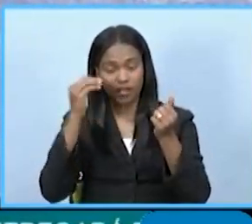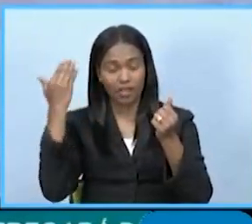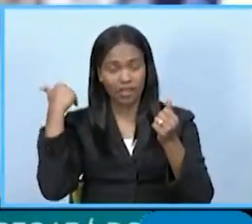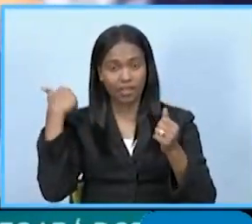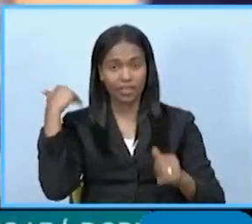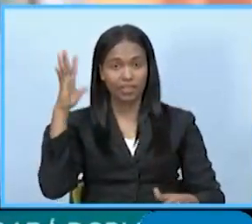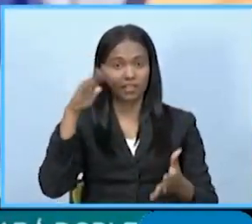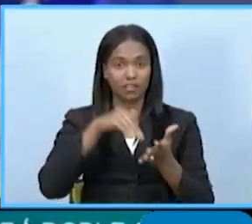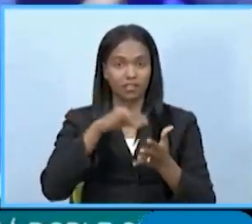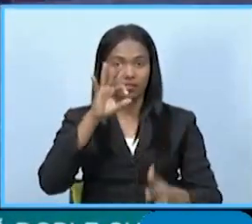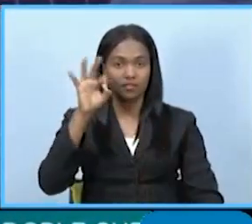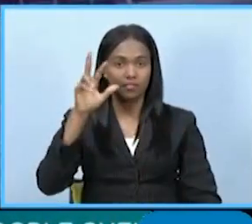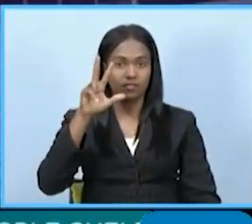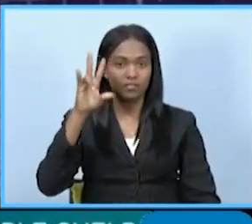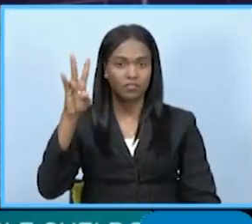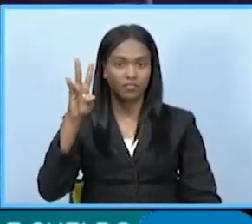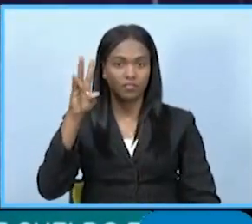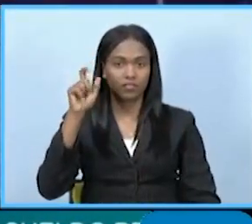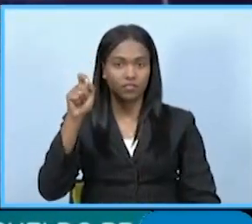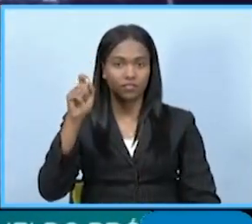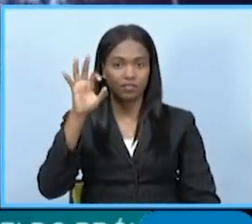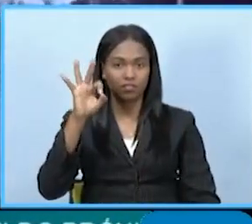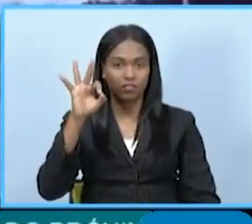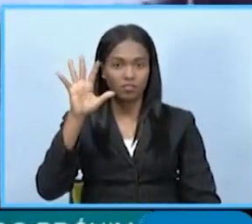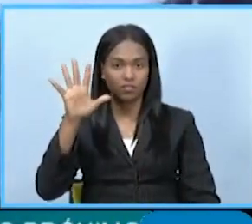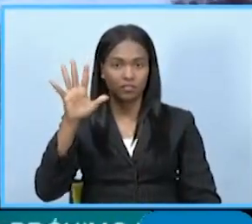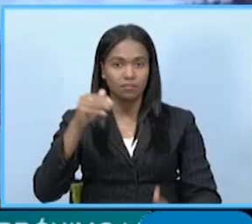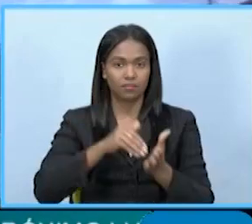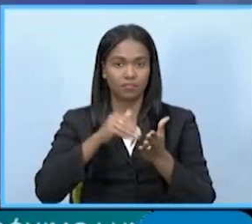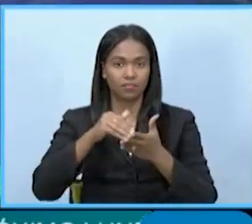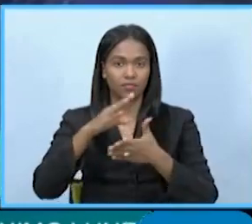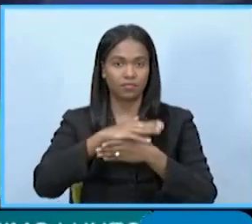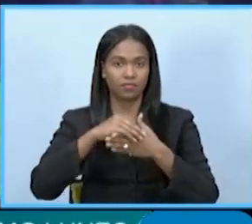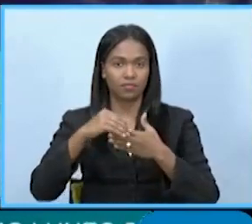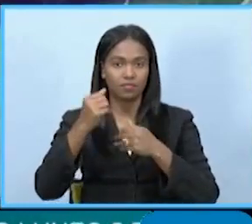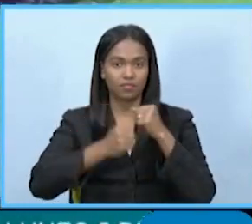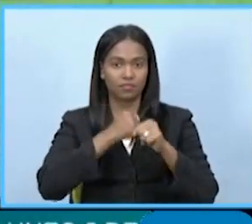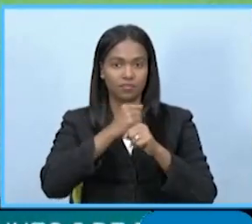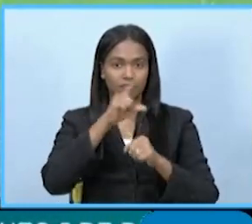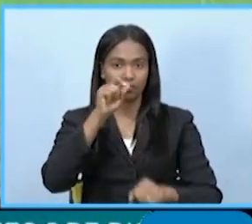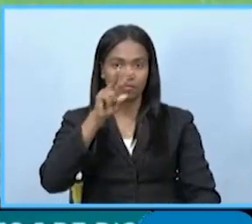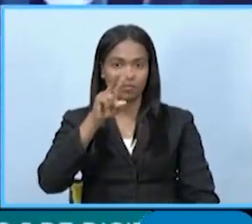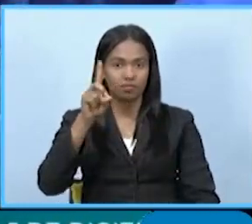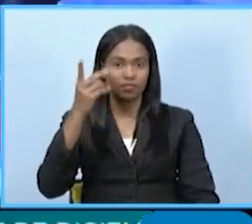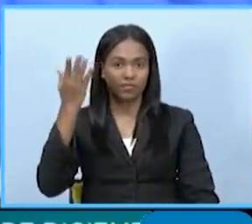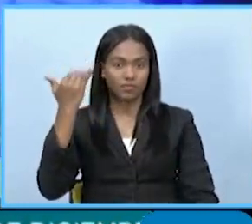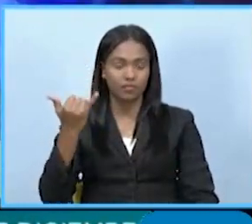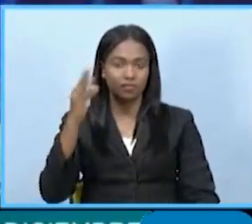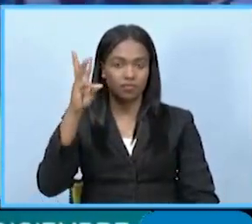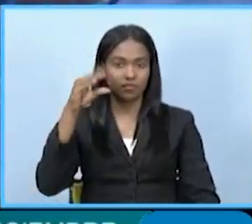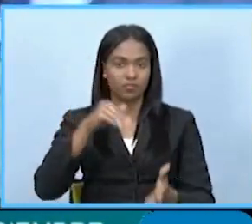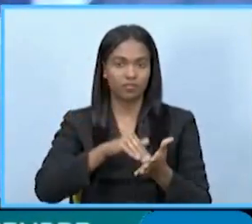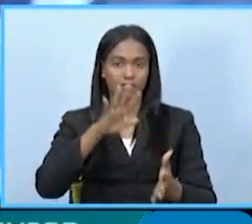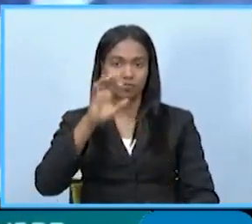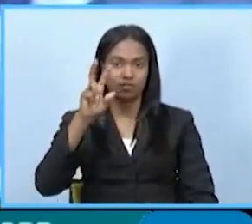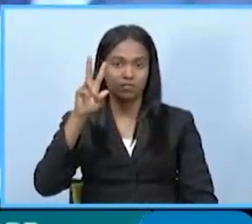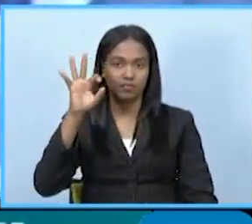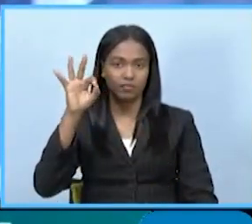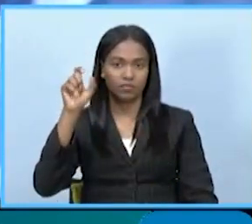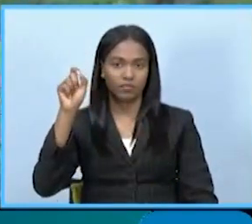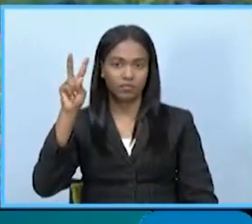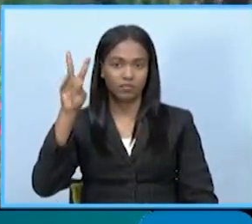de 5.937.95 millones de dólares en el 2021 a 6.529.24